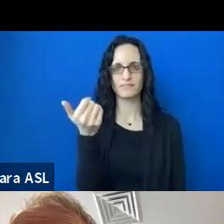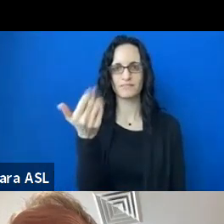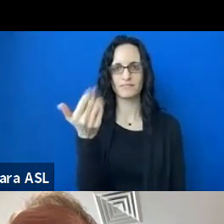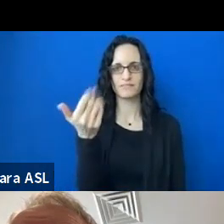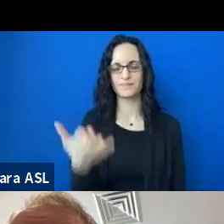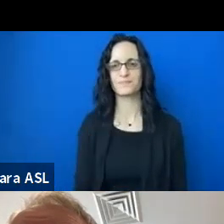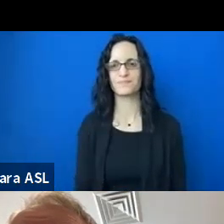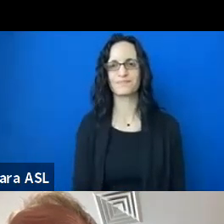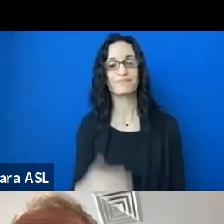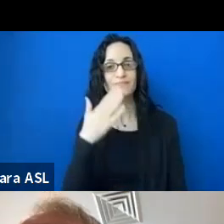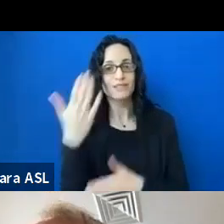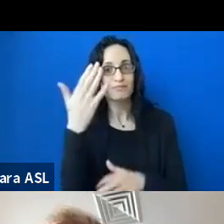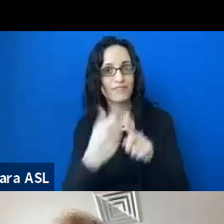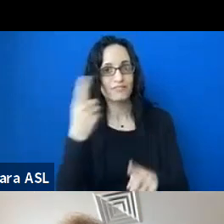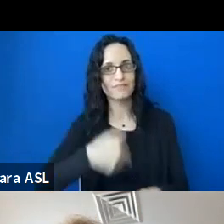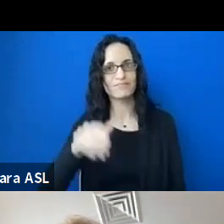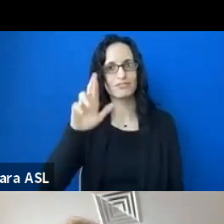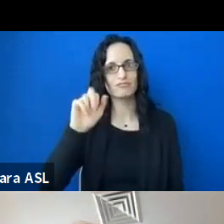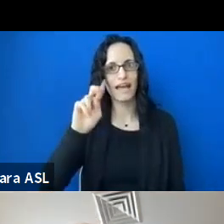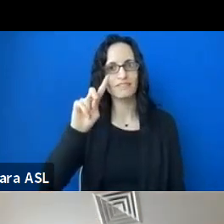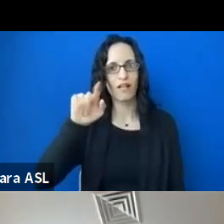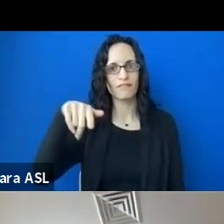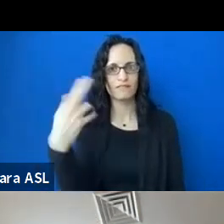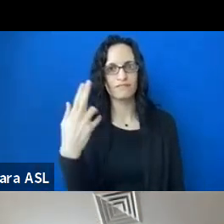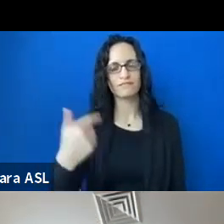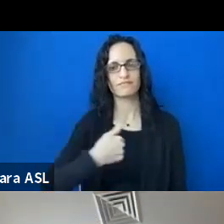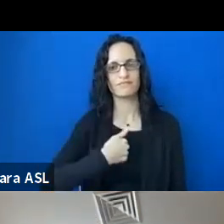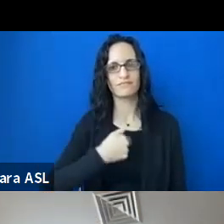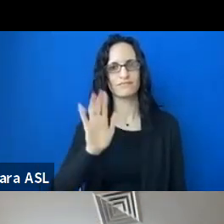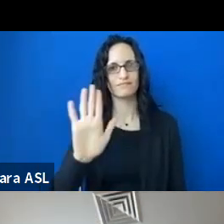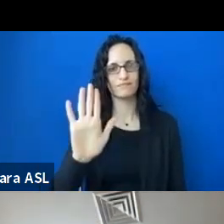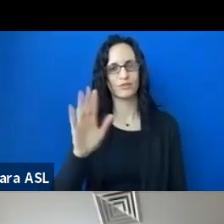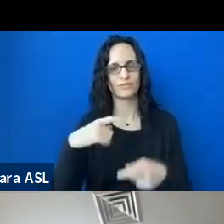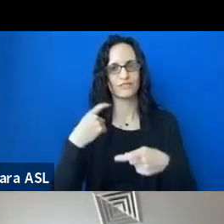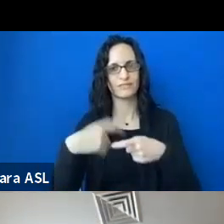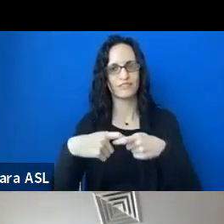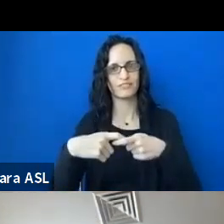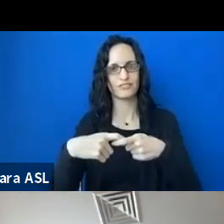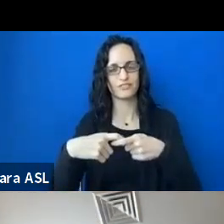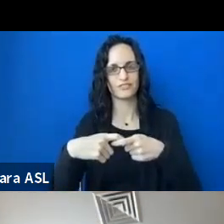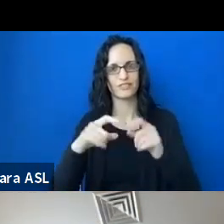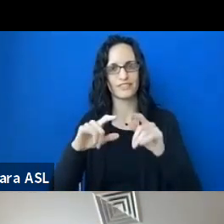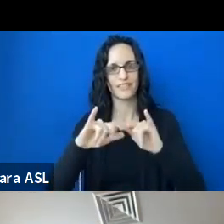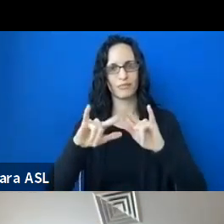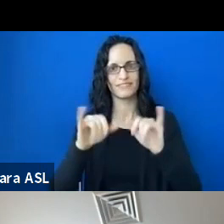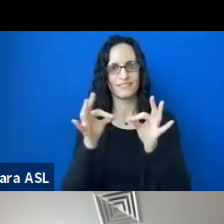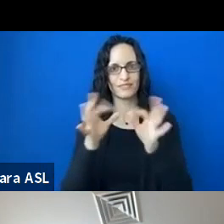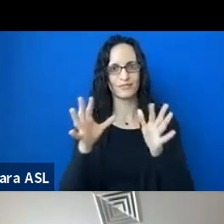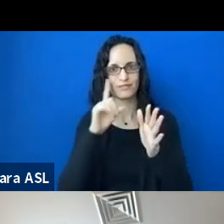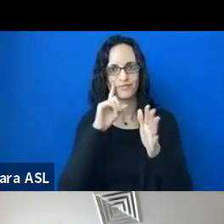Good morning, everyone. My name is Randolph Dominguez. I am going to be your Spanish simultaneous interpreter for